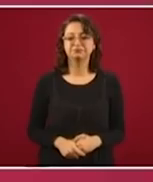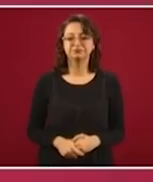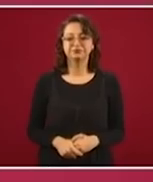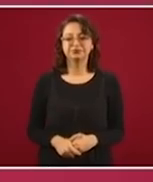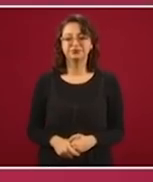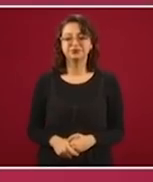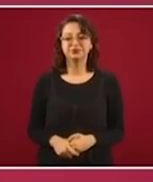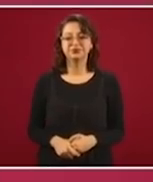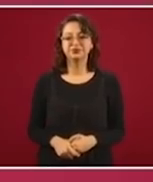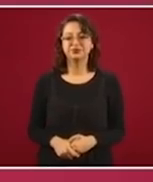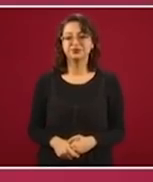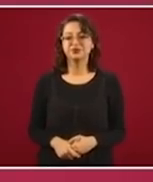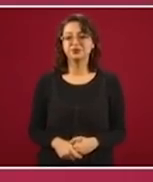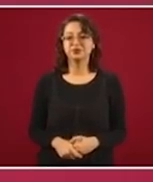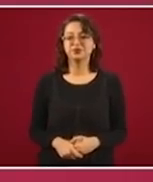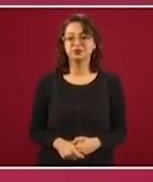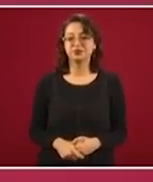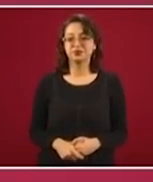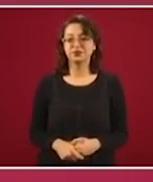Y Loé de Mola está